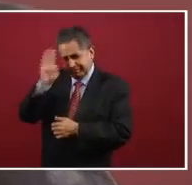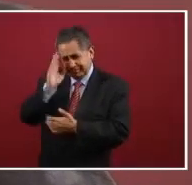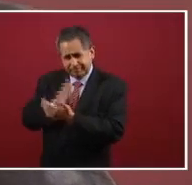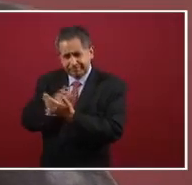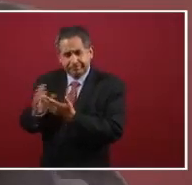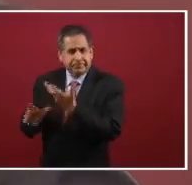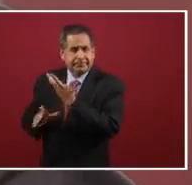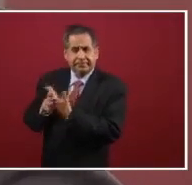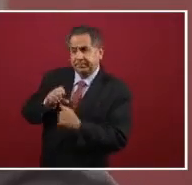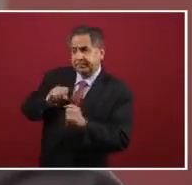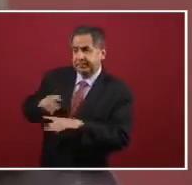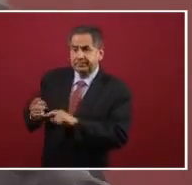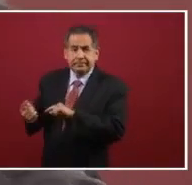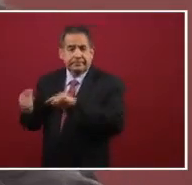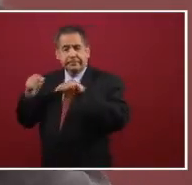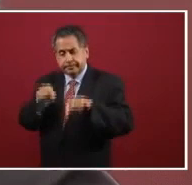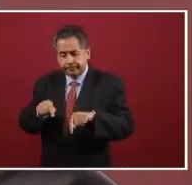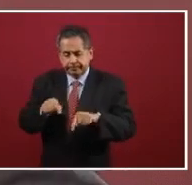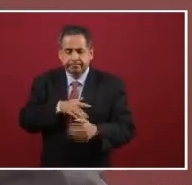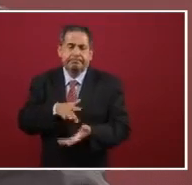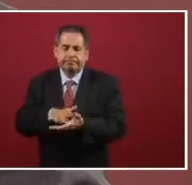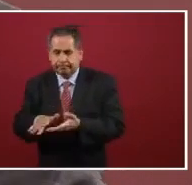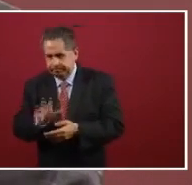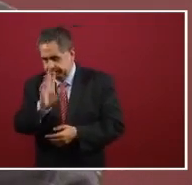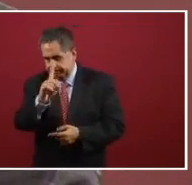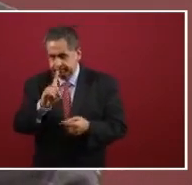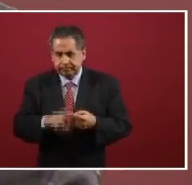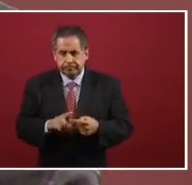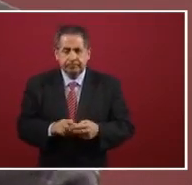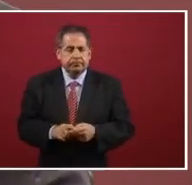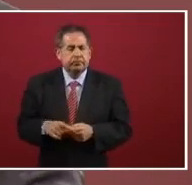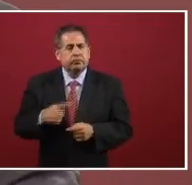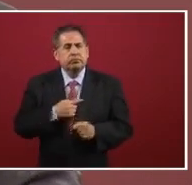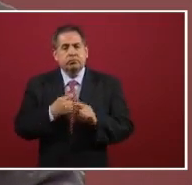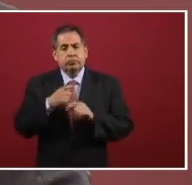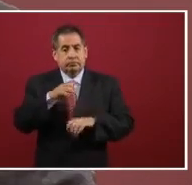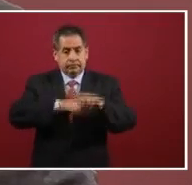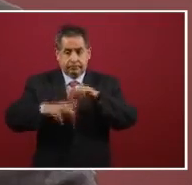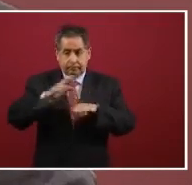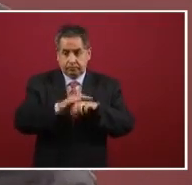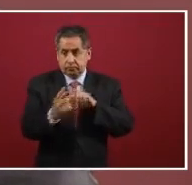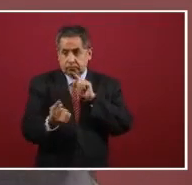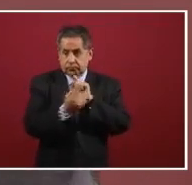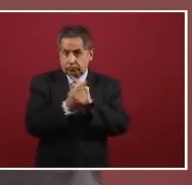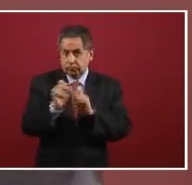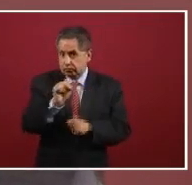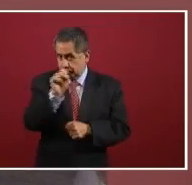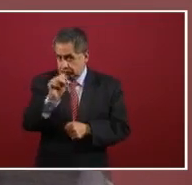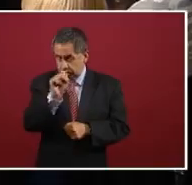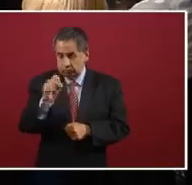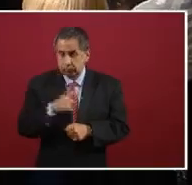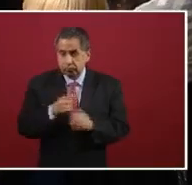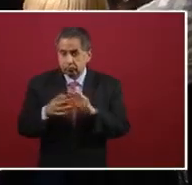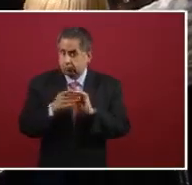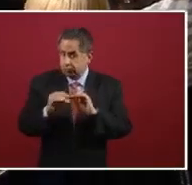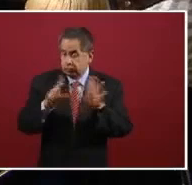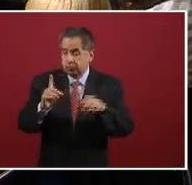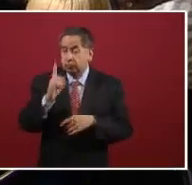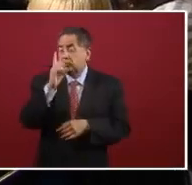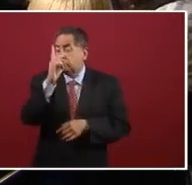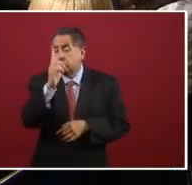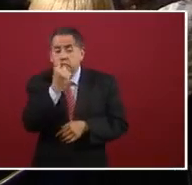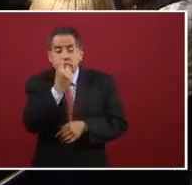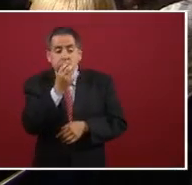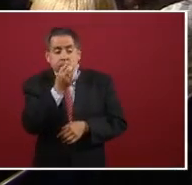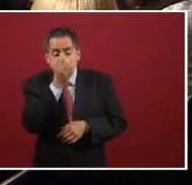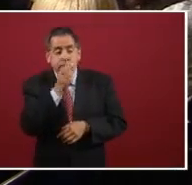hay en Honduras. Entonces, el primer punto. Lo vi el sábado al embajador y le aclaré que el único reporte que hay en México